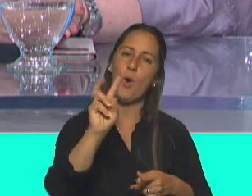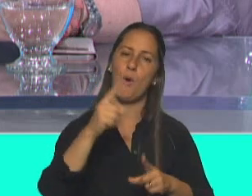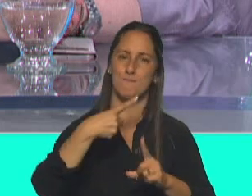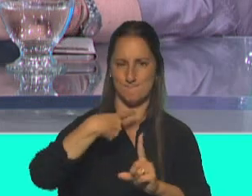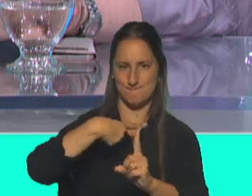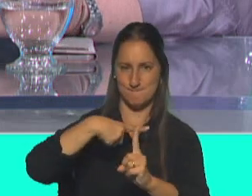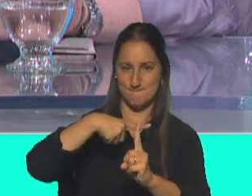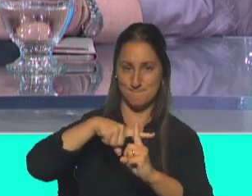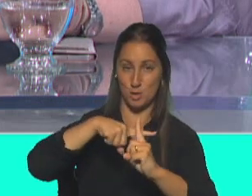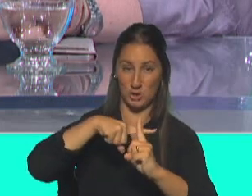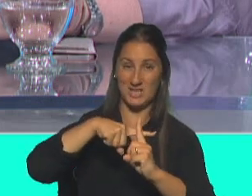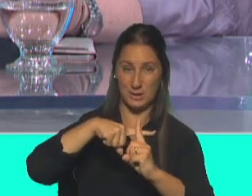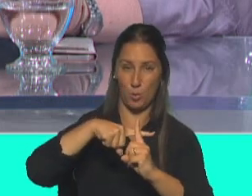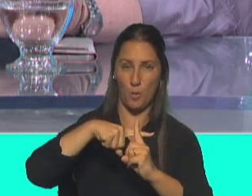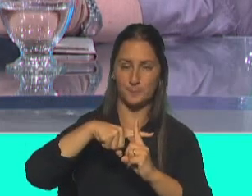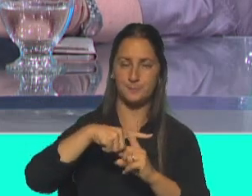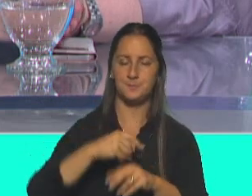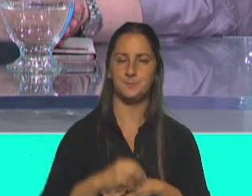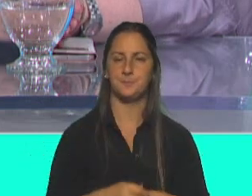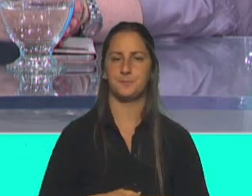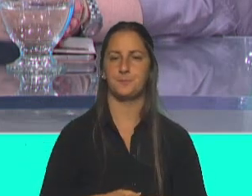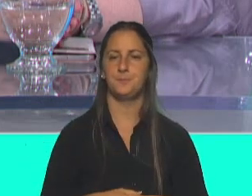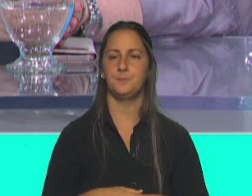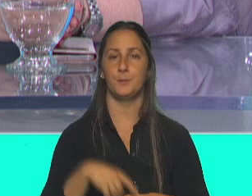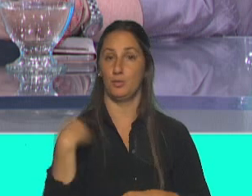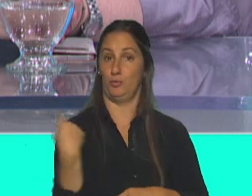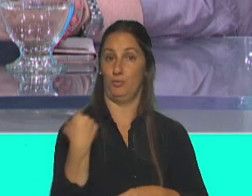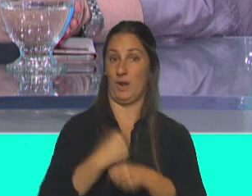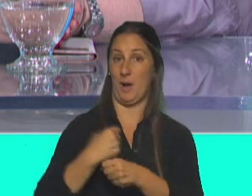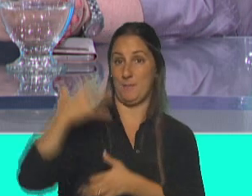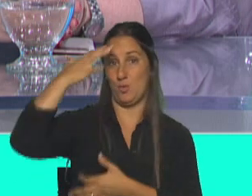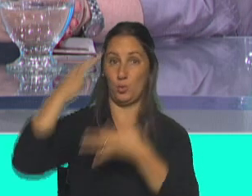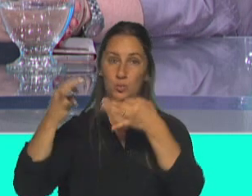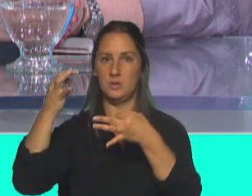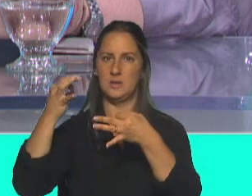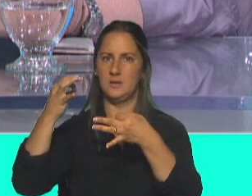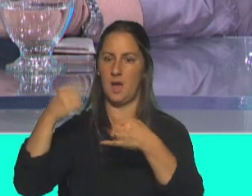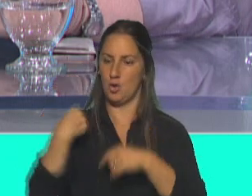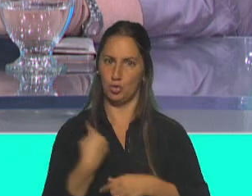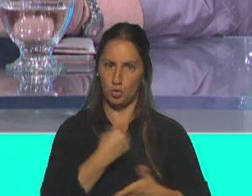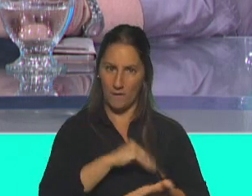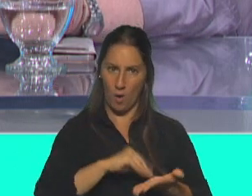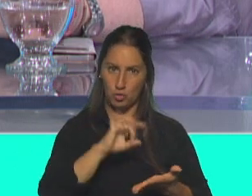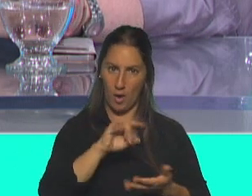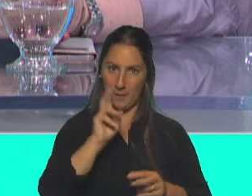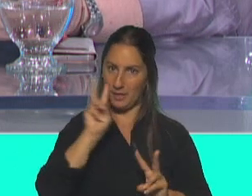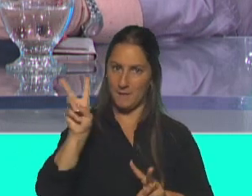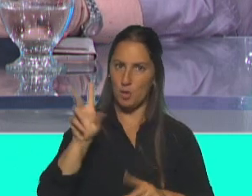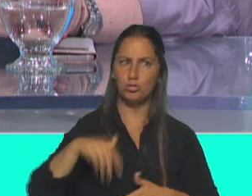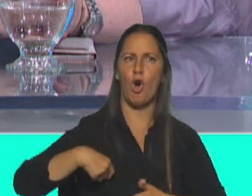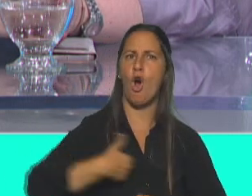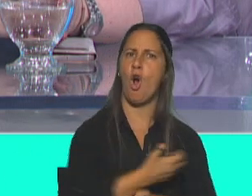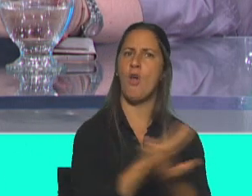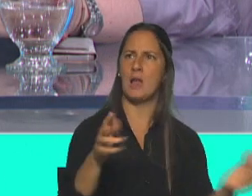que esto que veíamos quienes trabajábamos ahí, lo empieza a ver toda la sociedad. Porque es importante entender que el